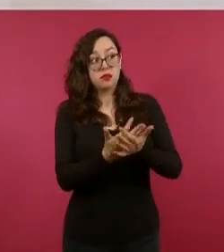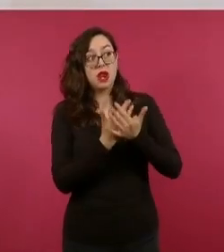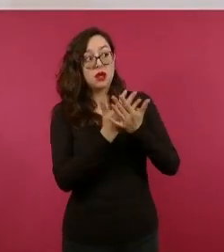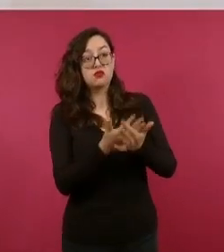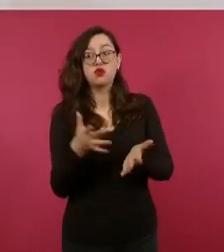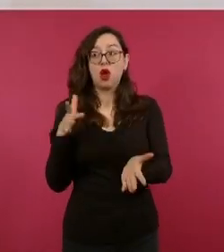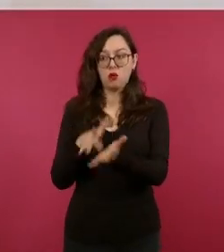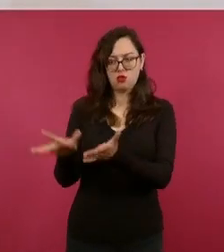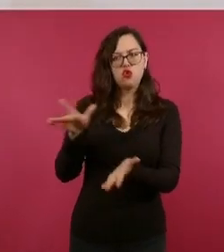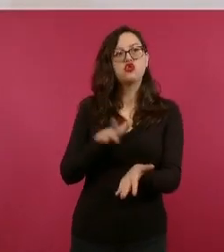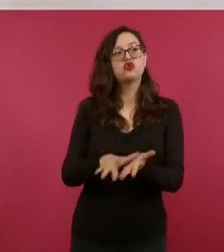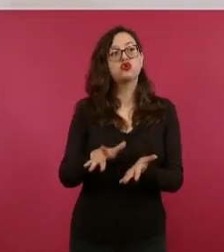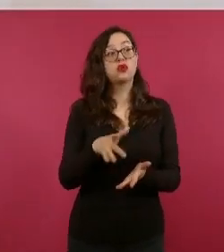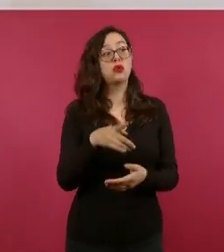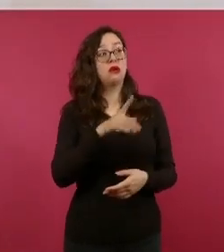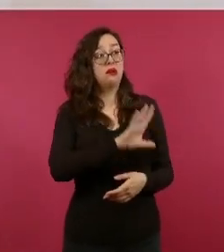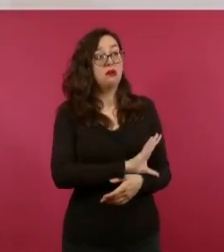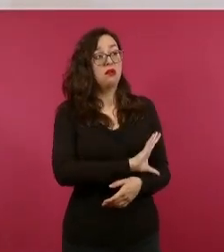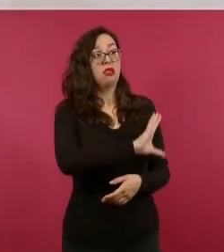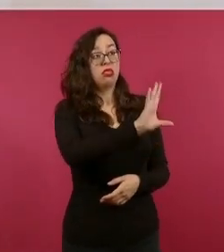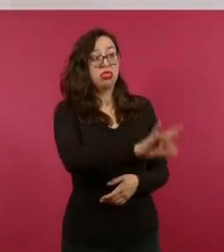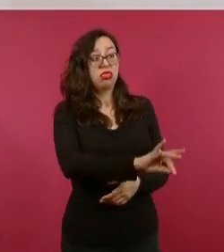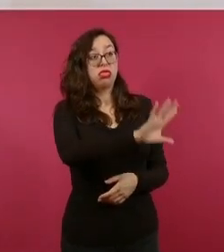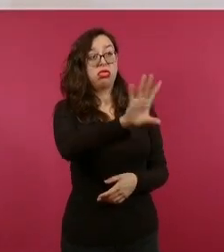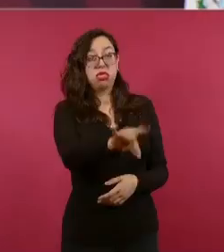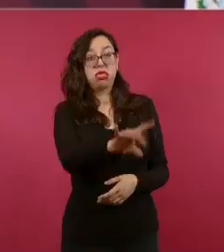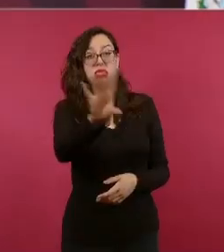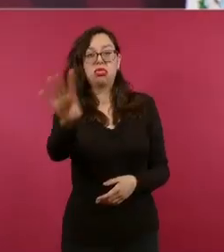el apoyo, porque no va a llegar,